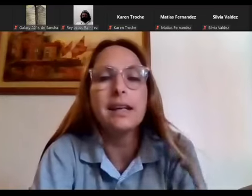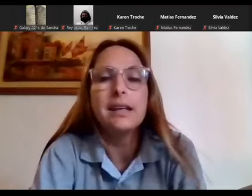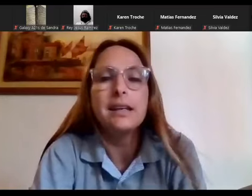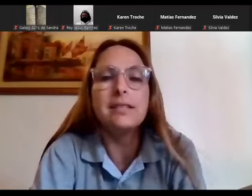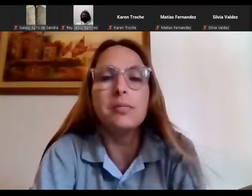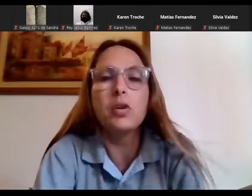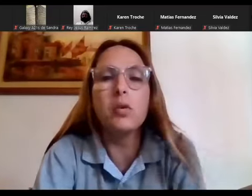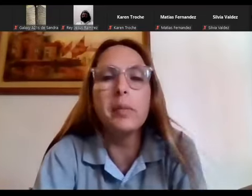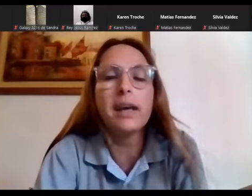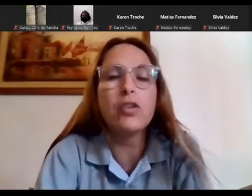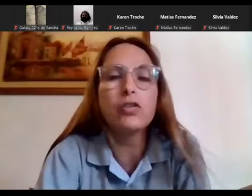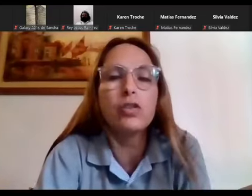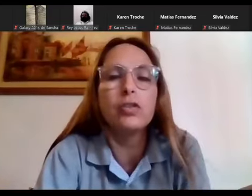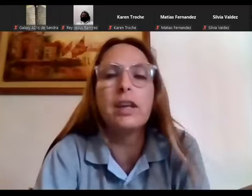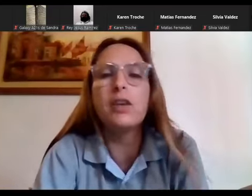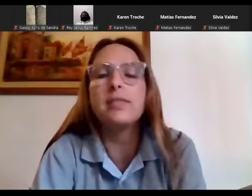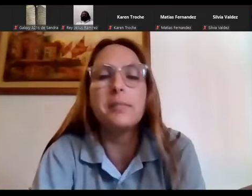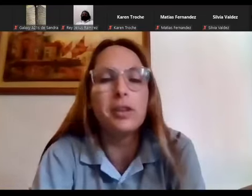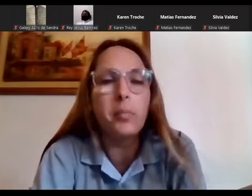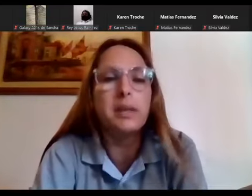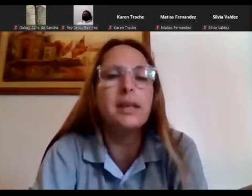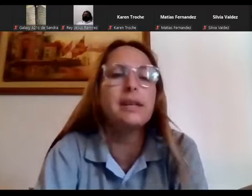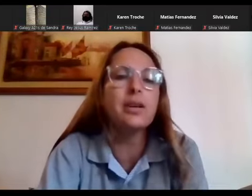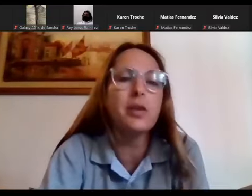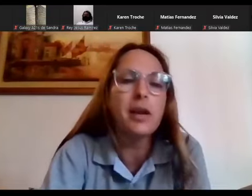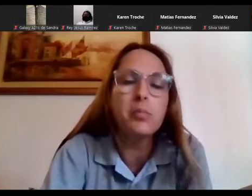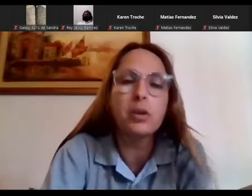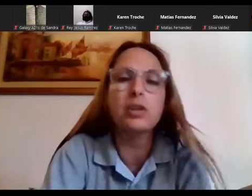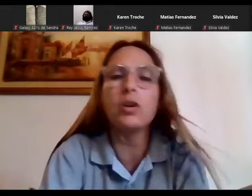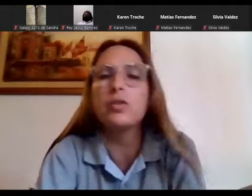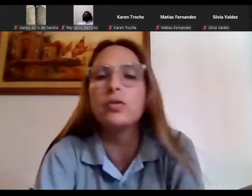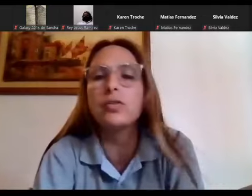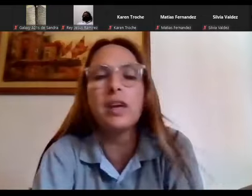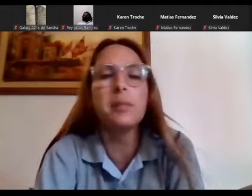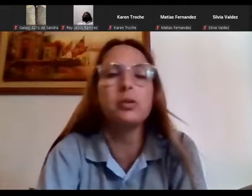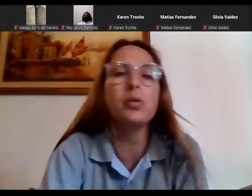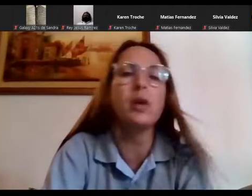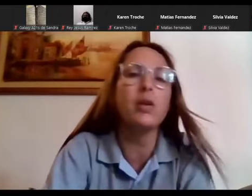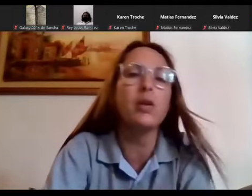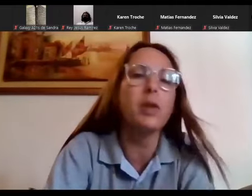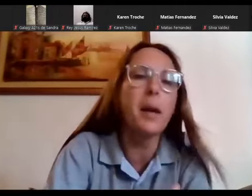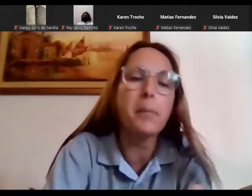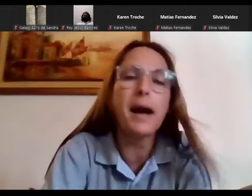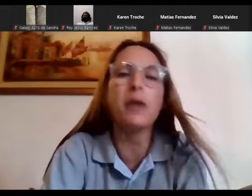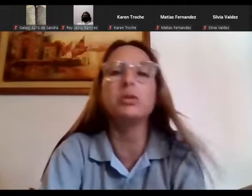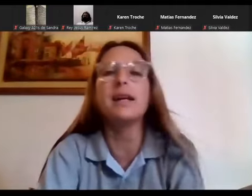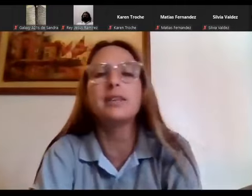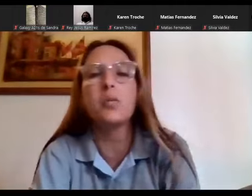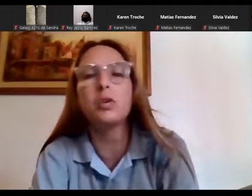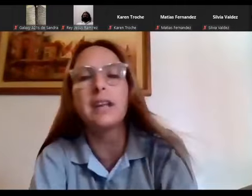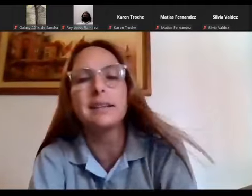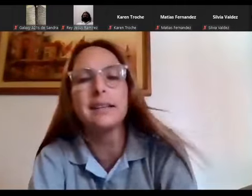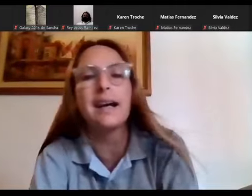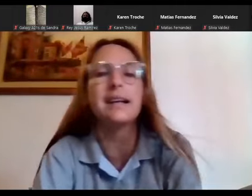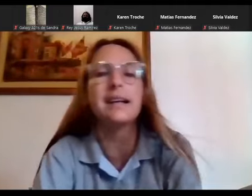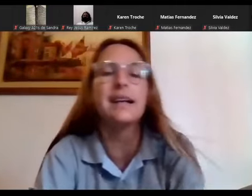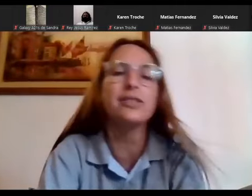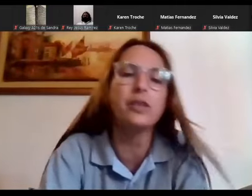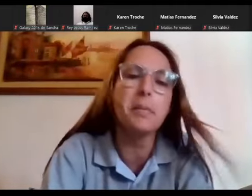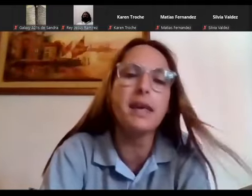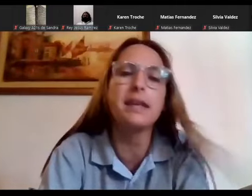justamente hicimos como un pequeño sondeo y siempre nos piden recordar un poquito del concepto, algunas pautas de cómo